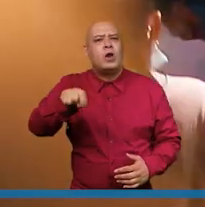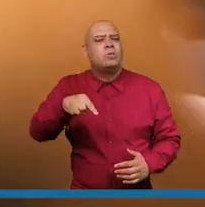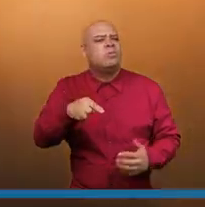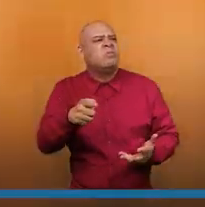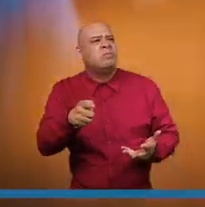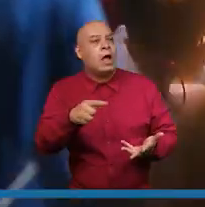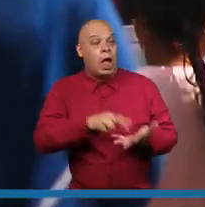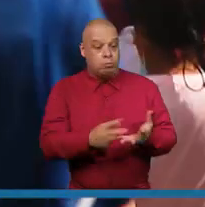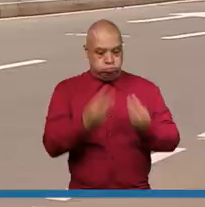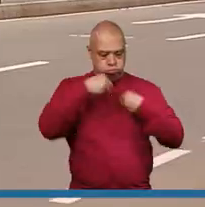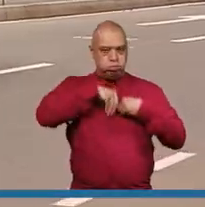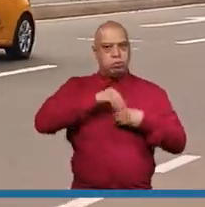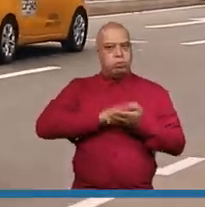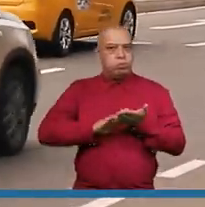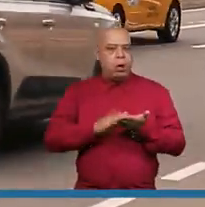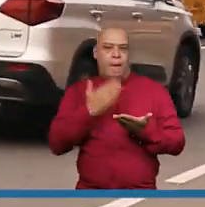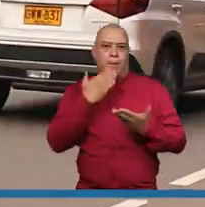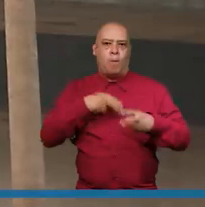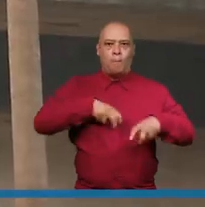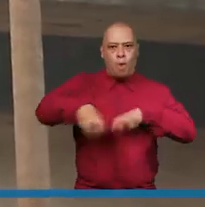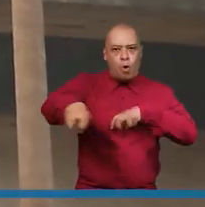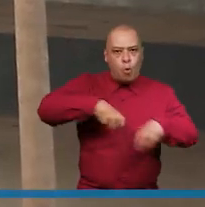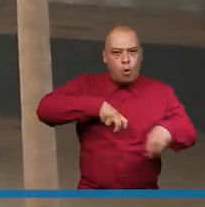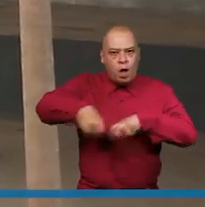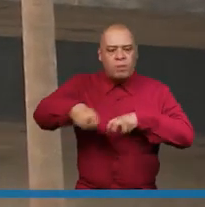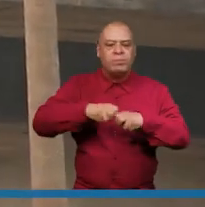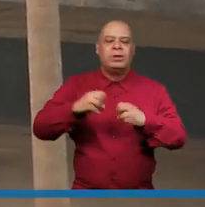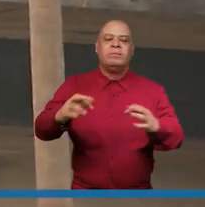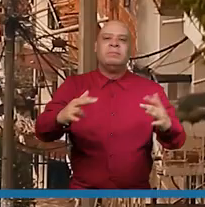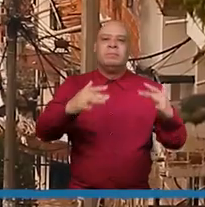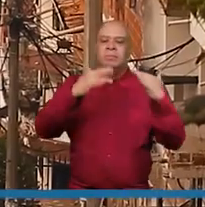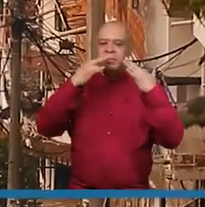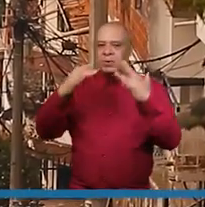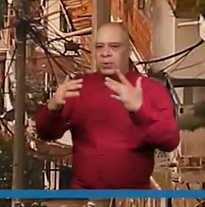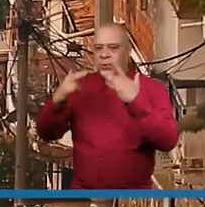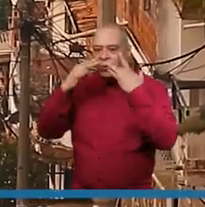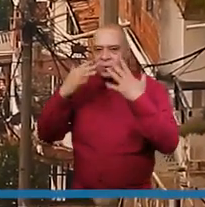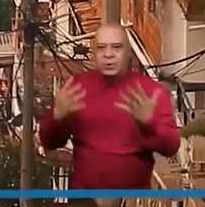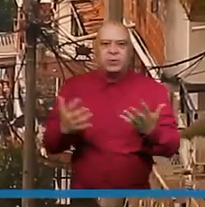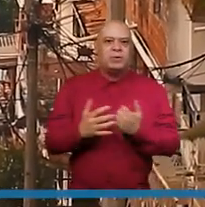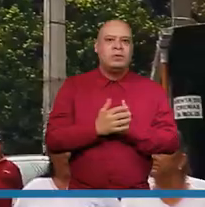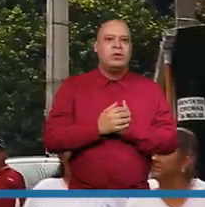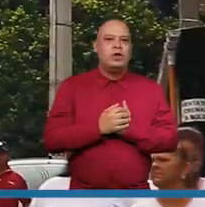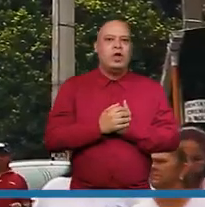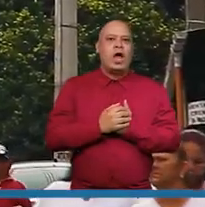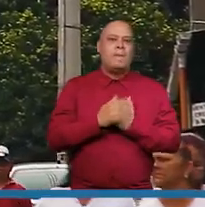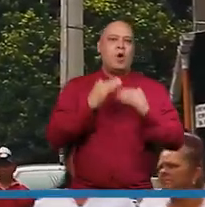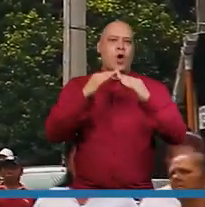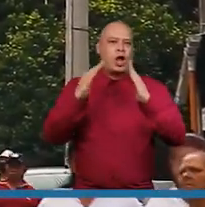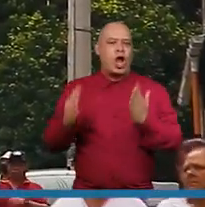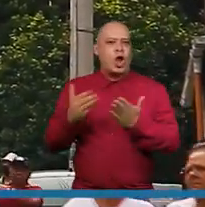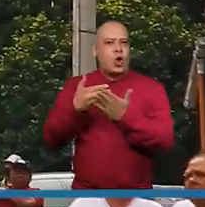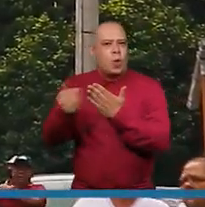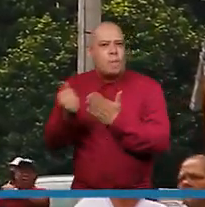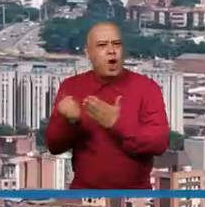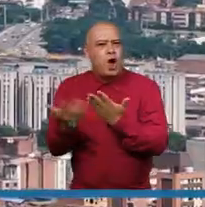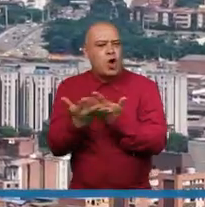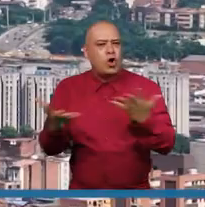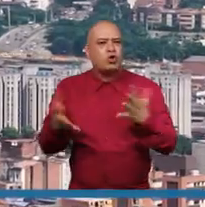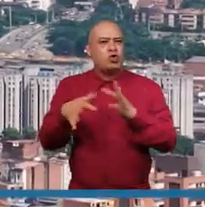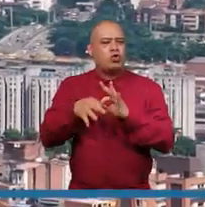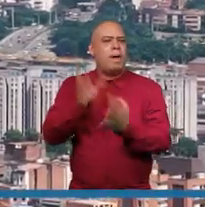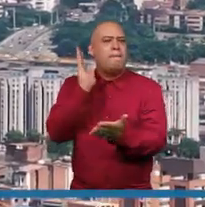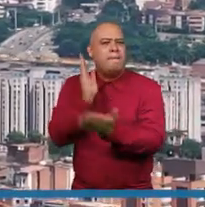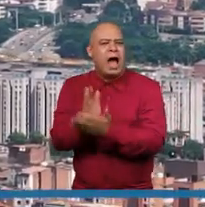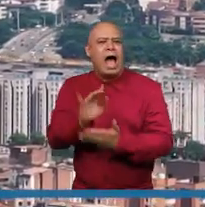muy personales, cómo moverse, el aire que se respira, dónde comprar una vivienda que no enfrente un